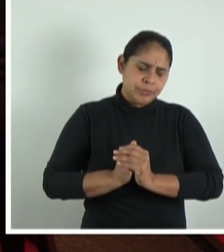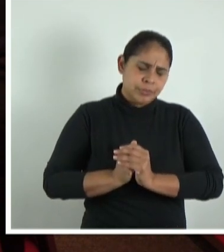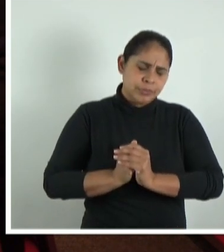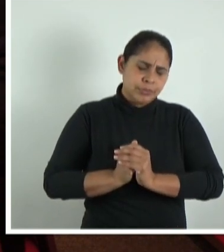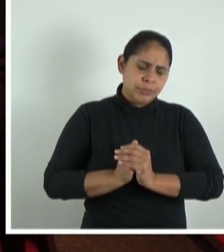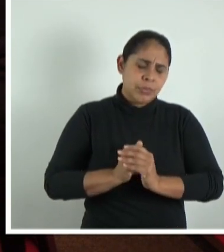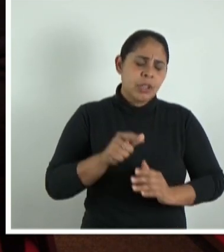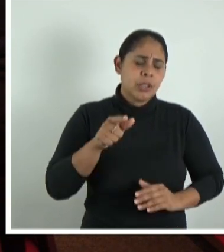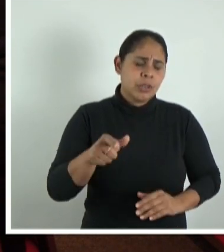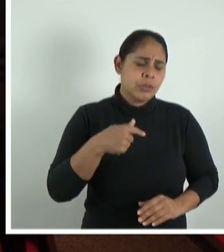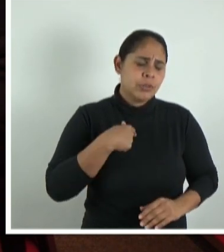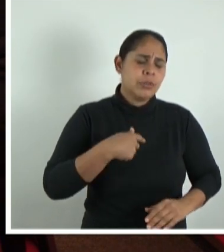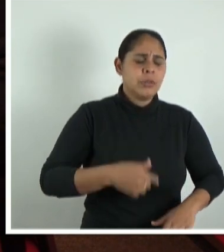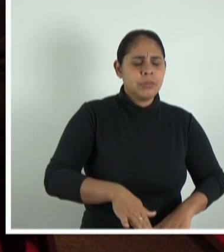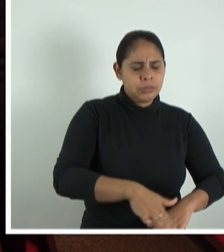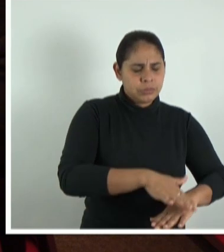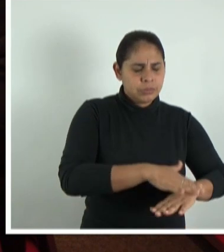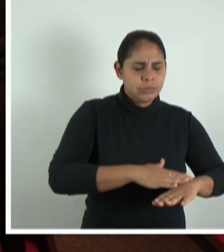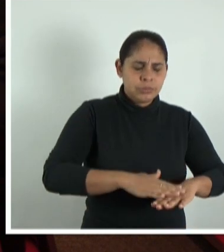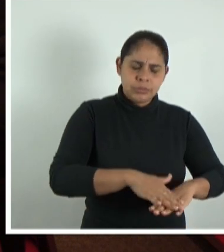que tú me perdones, Señor,